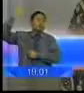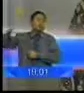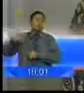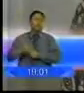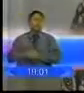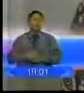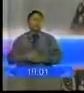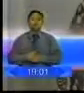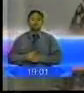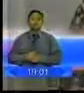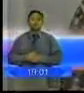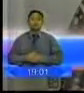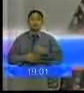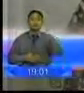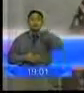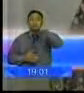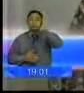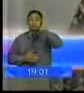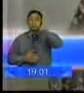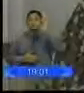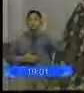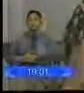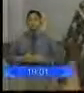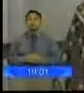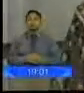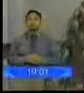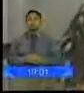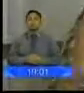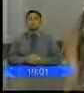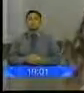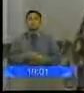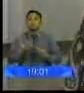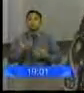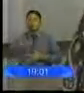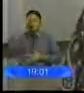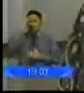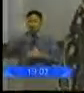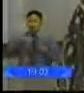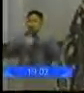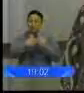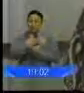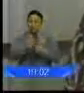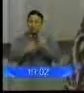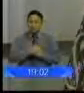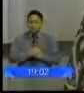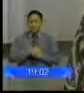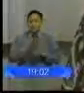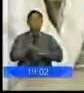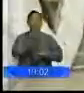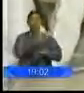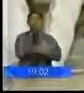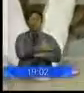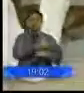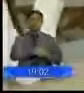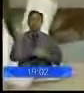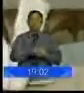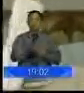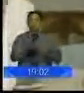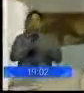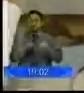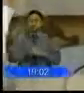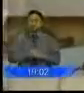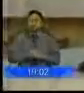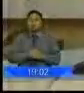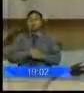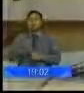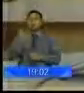evidentemente, el análisis no tiene que ser ahora, cuando ya sabemos todo lo que se ha destapado, sino con anterioridad. Aclaran también que la devolución de